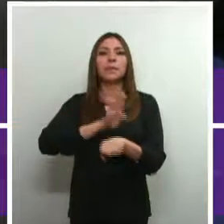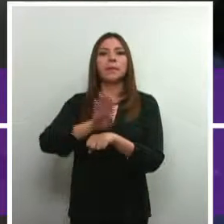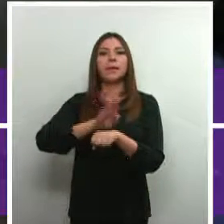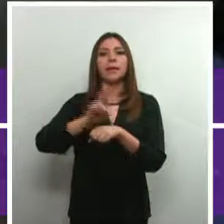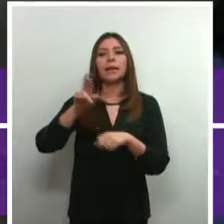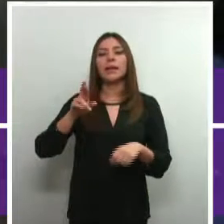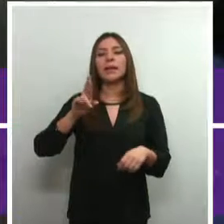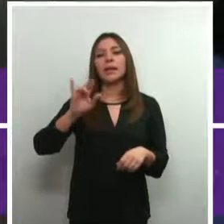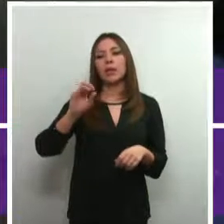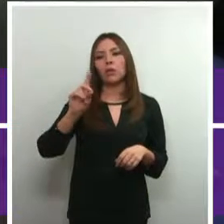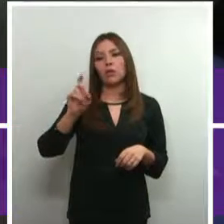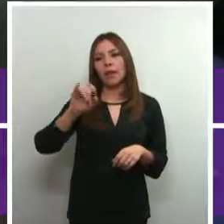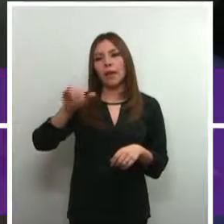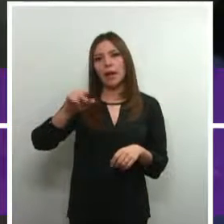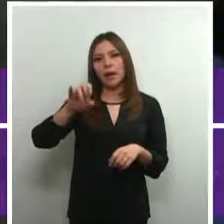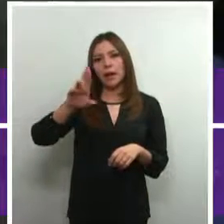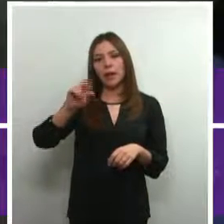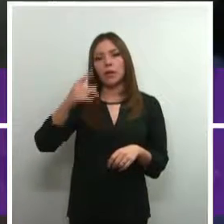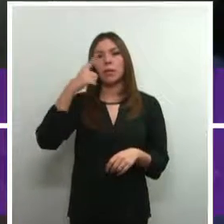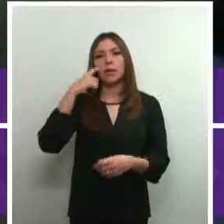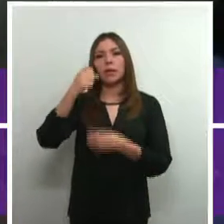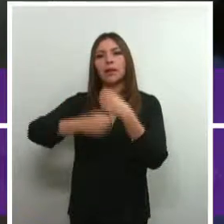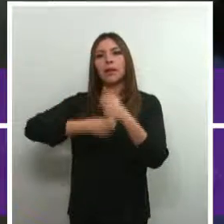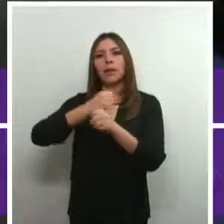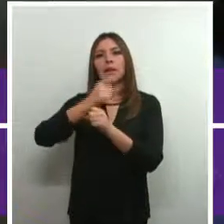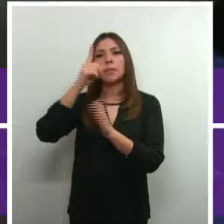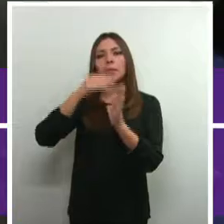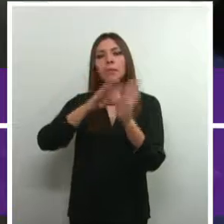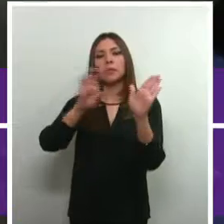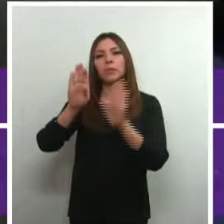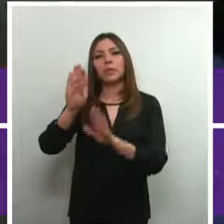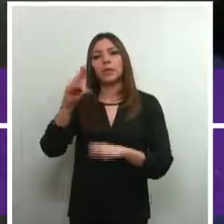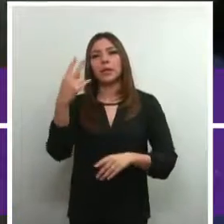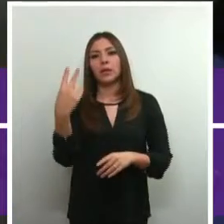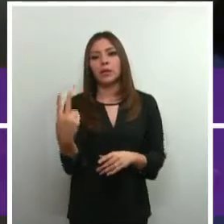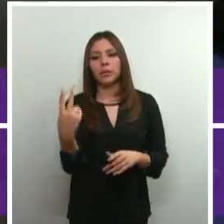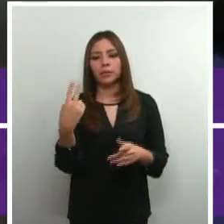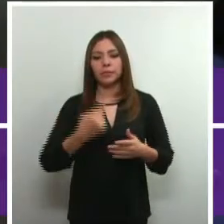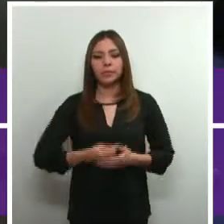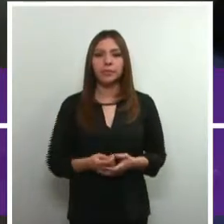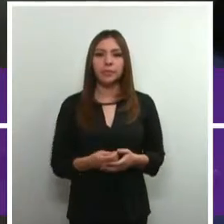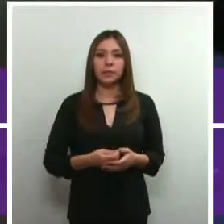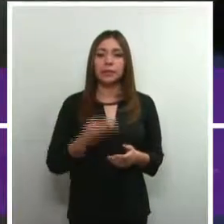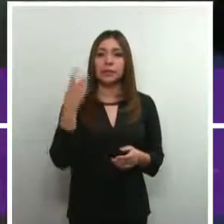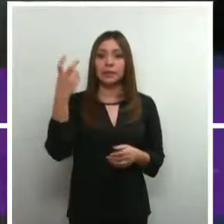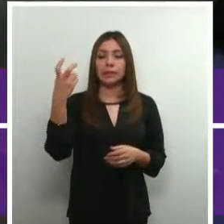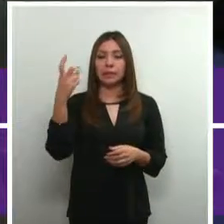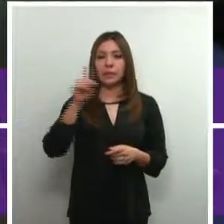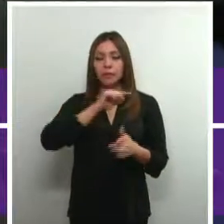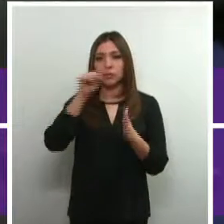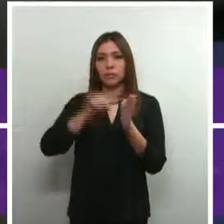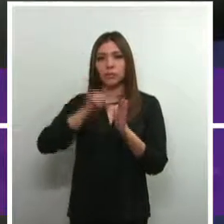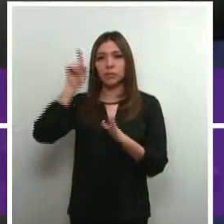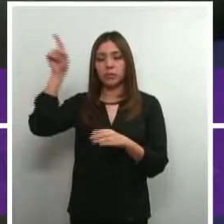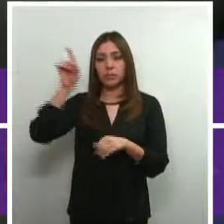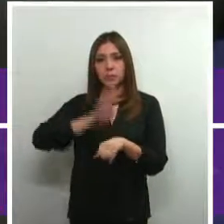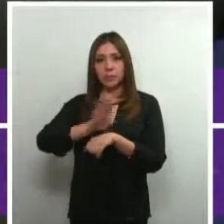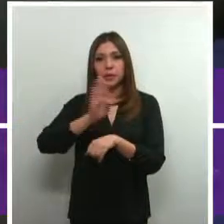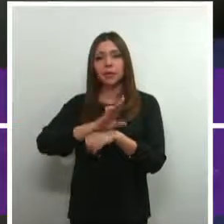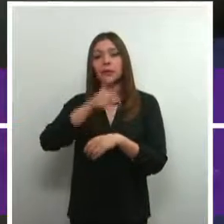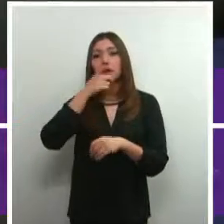Medio Ambiente y Desarrollo de 1992, en la que se expresa: los seres